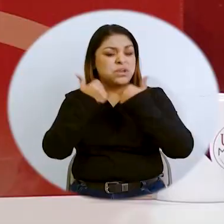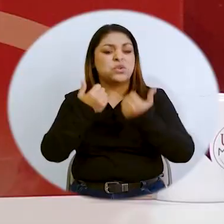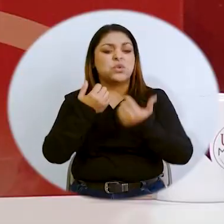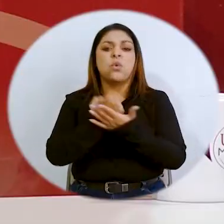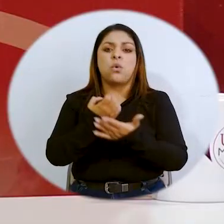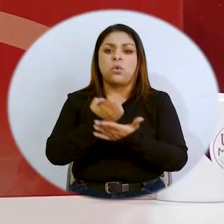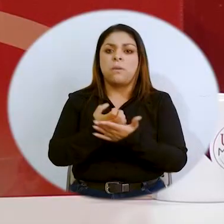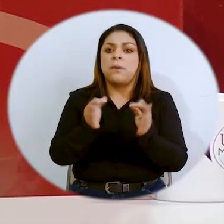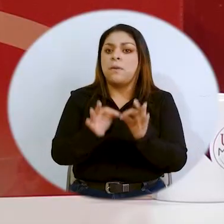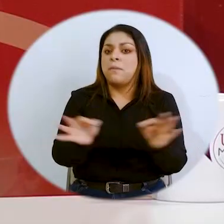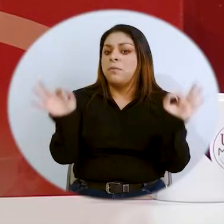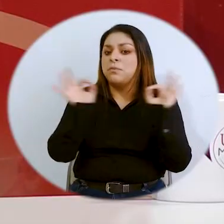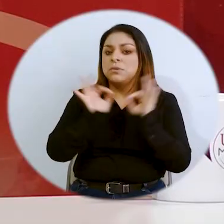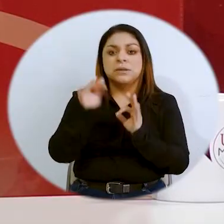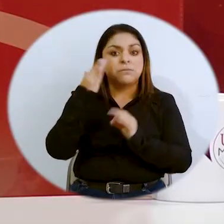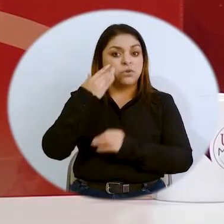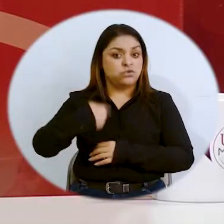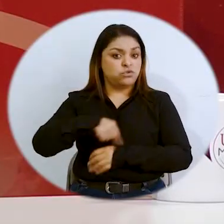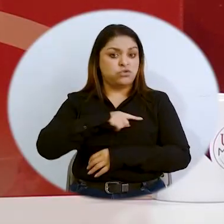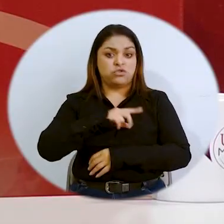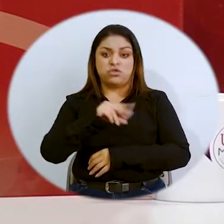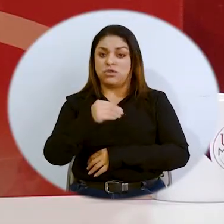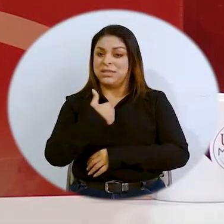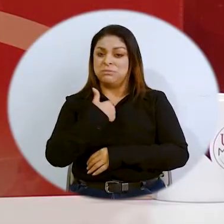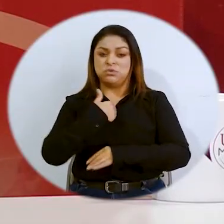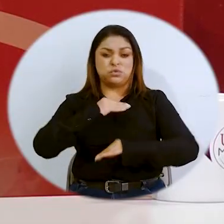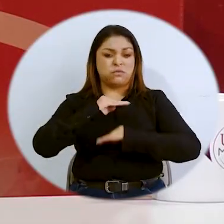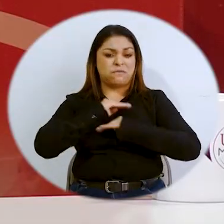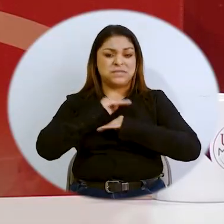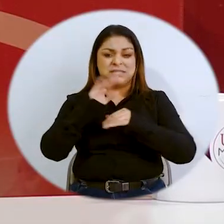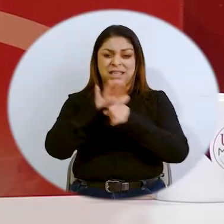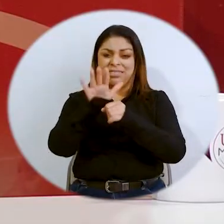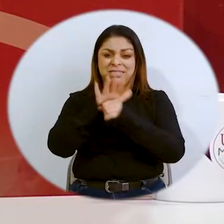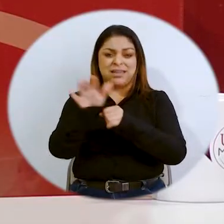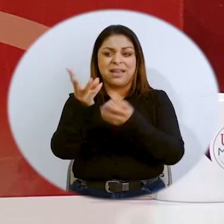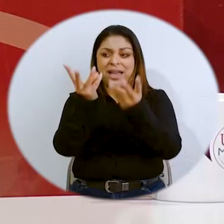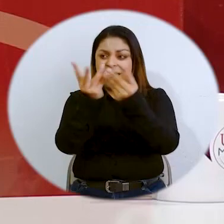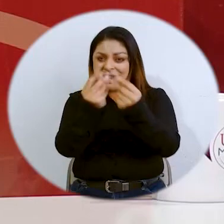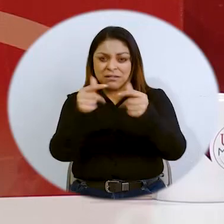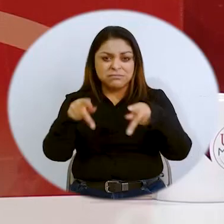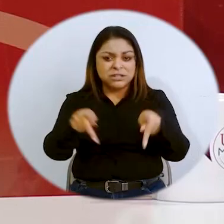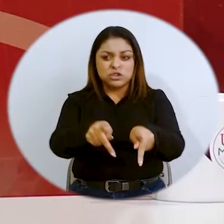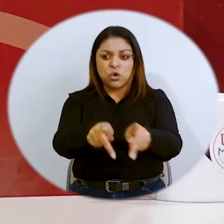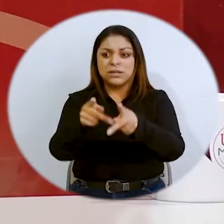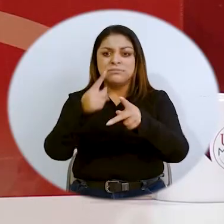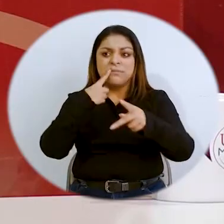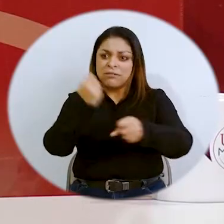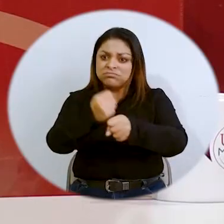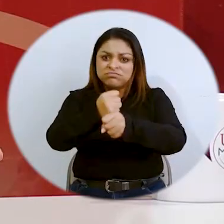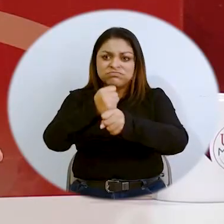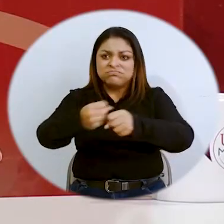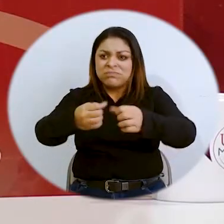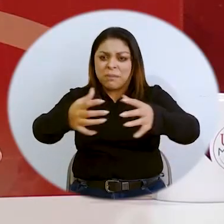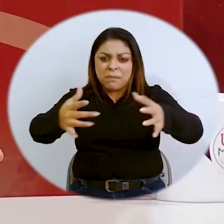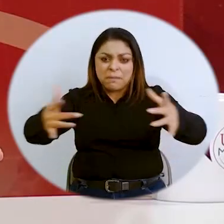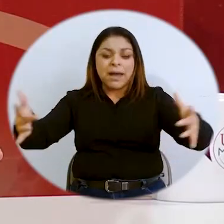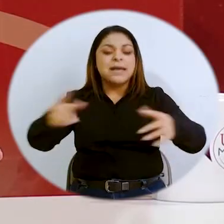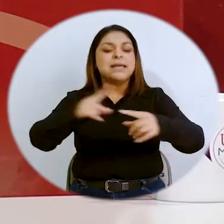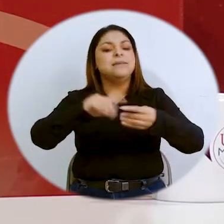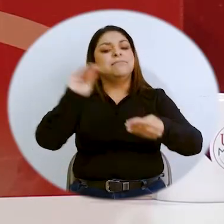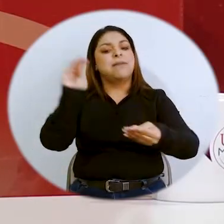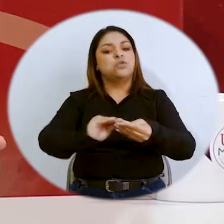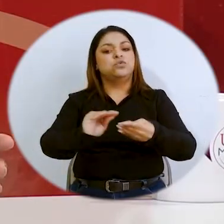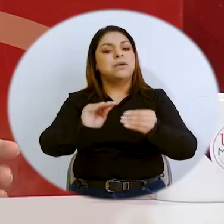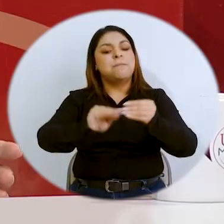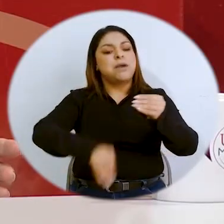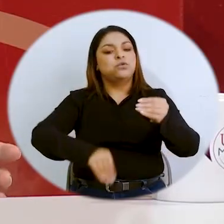porque también si nosotros no tenemos la suficiente cantidad de personas trabajadoras para crecer y además tampoco están educadas porque